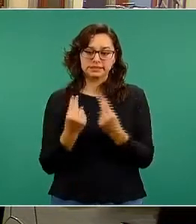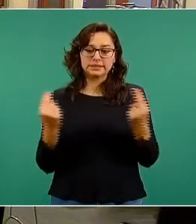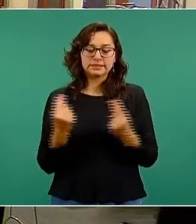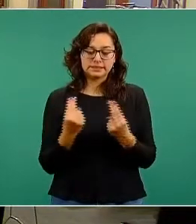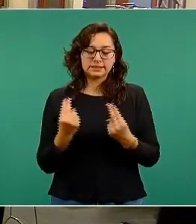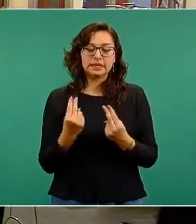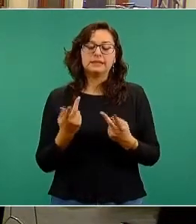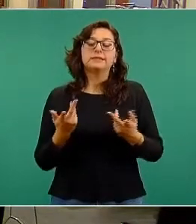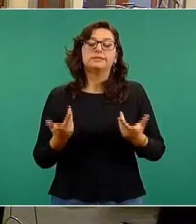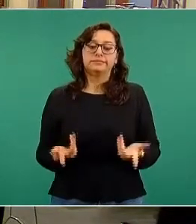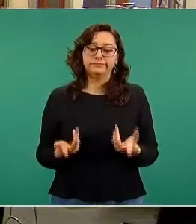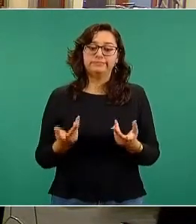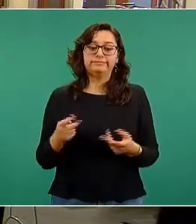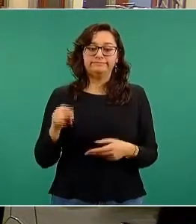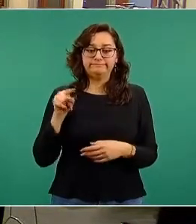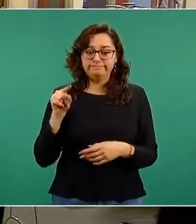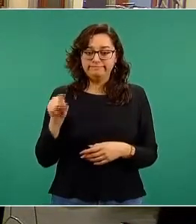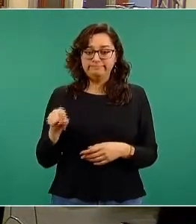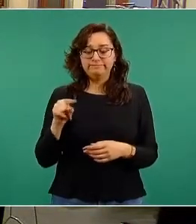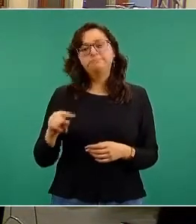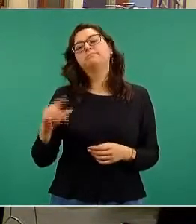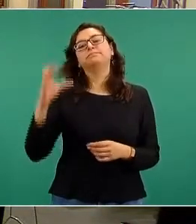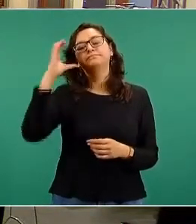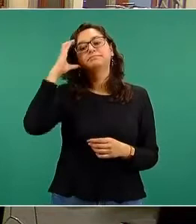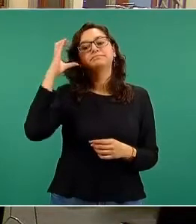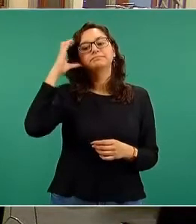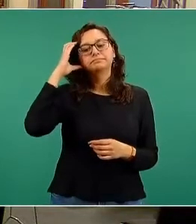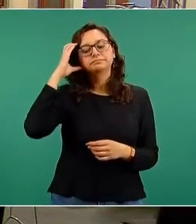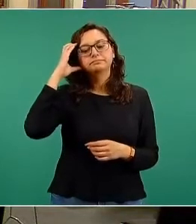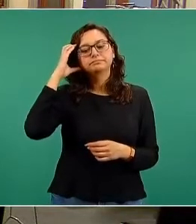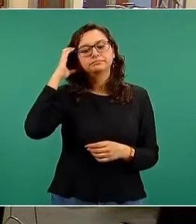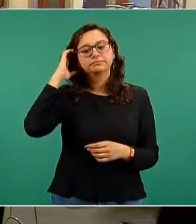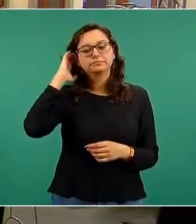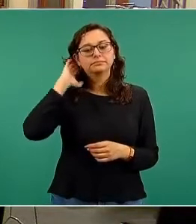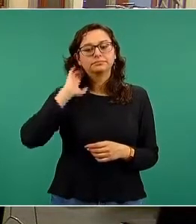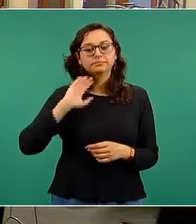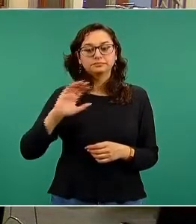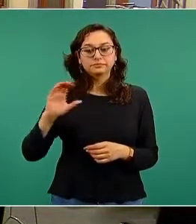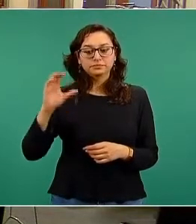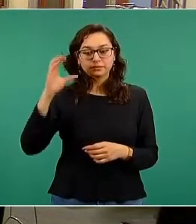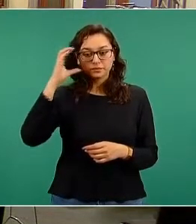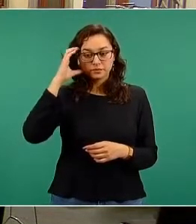pacientes que van a estar atendidos en estas camas de